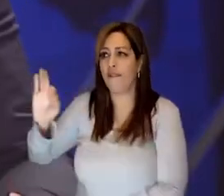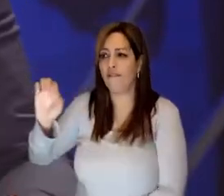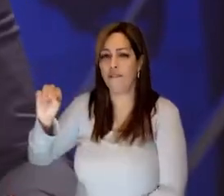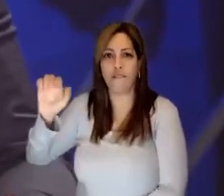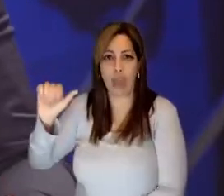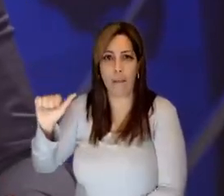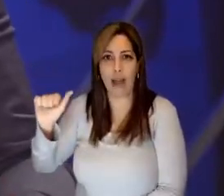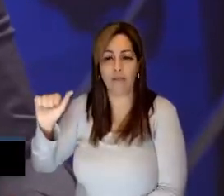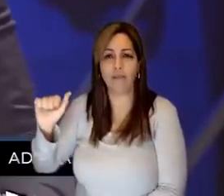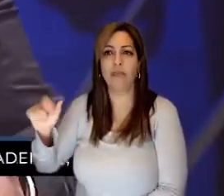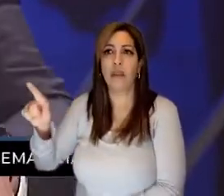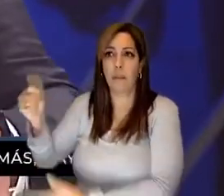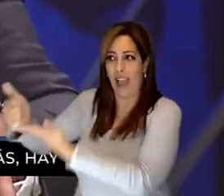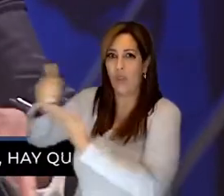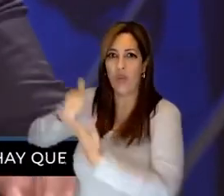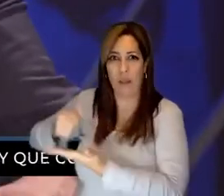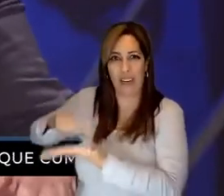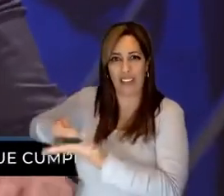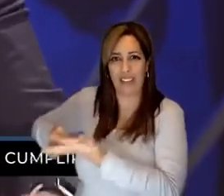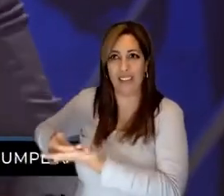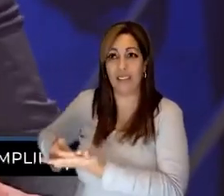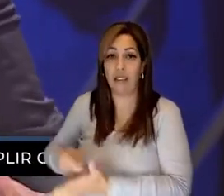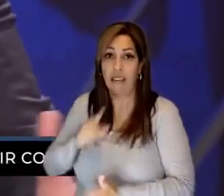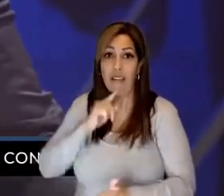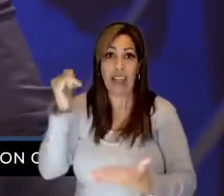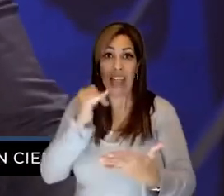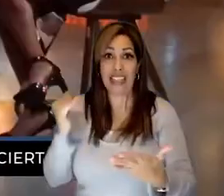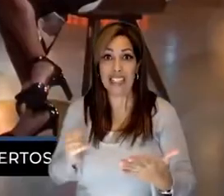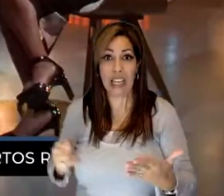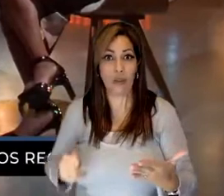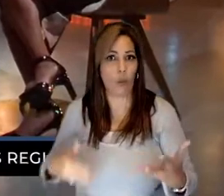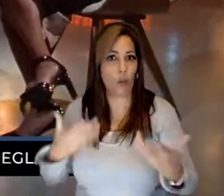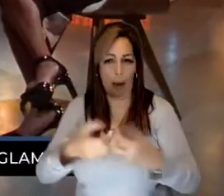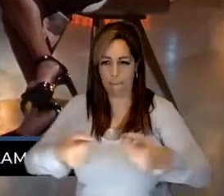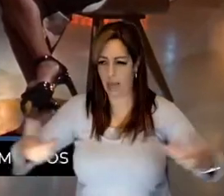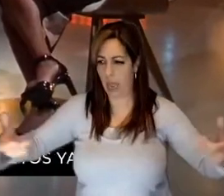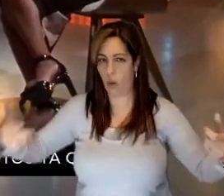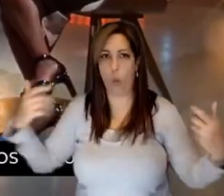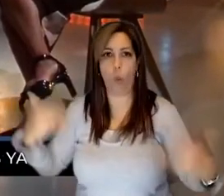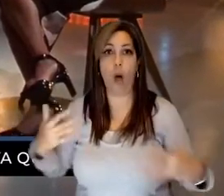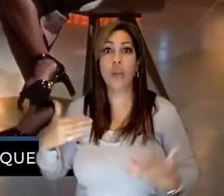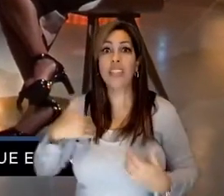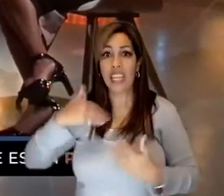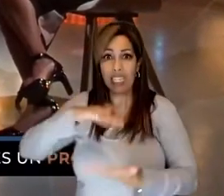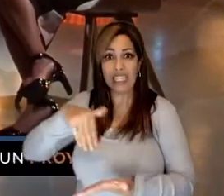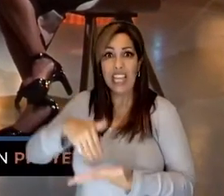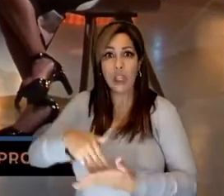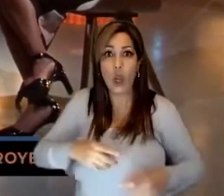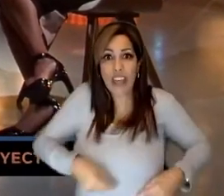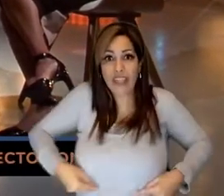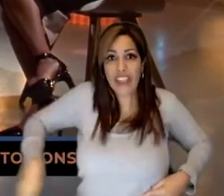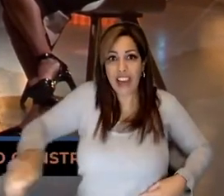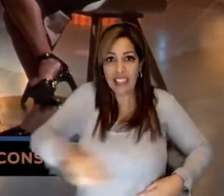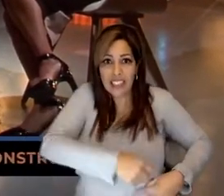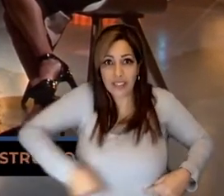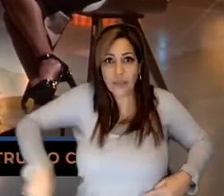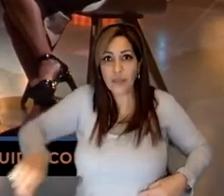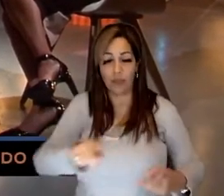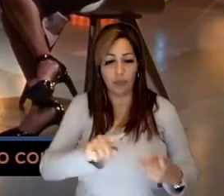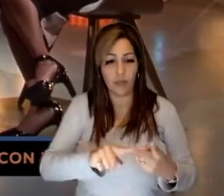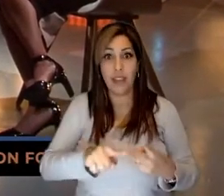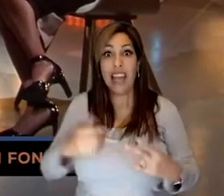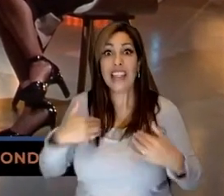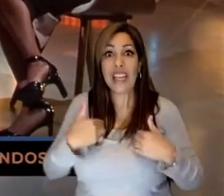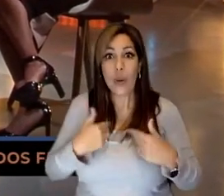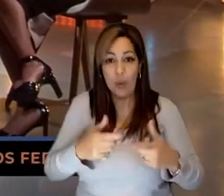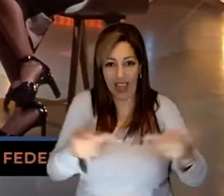fondos de FEMA, asistencia pública. Tenemos un diseño espectacular donde se van a atender un centro de diálisis nuevo, salas de infusión. Vieques